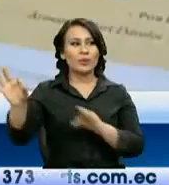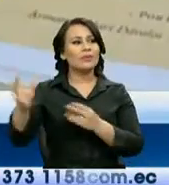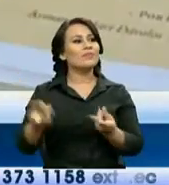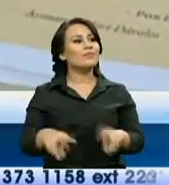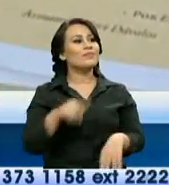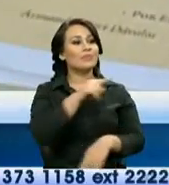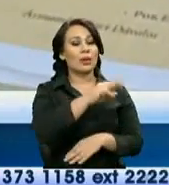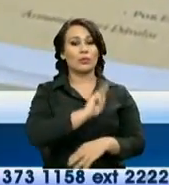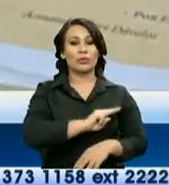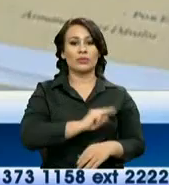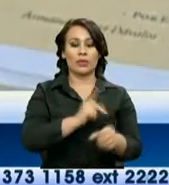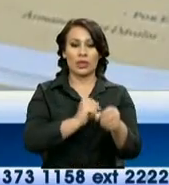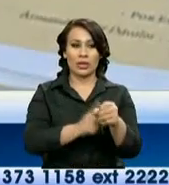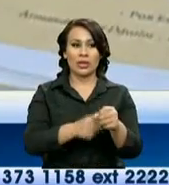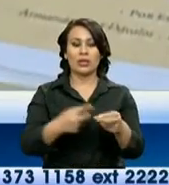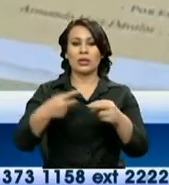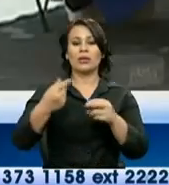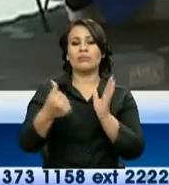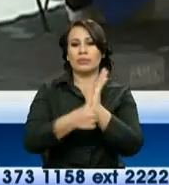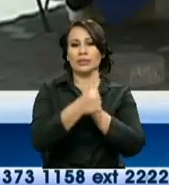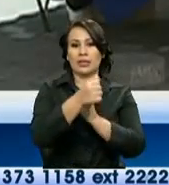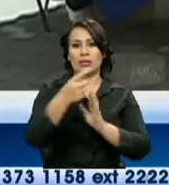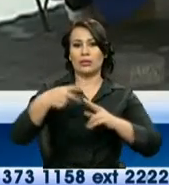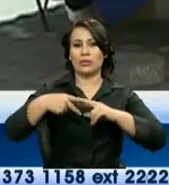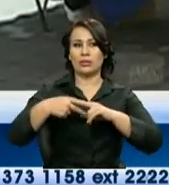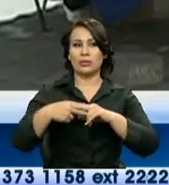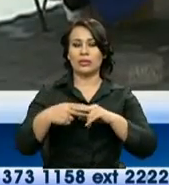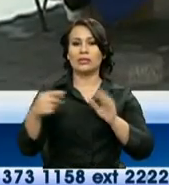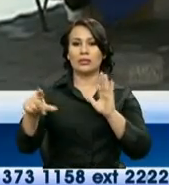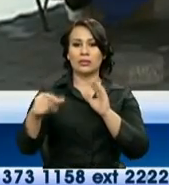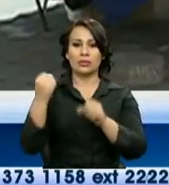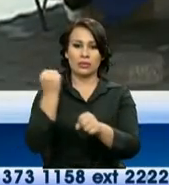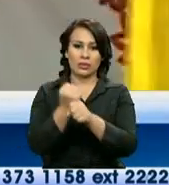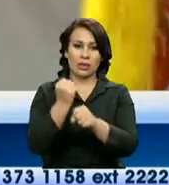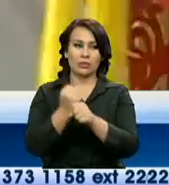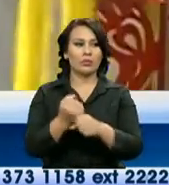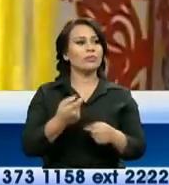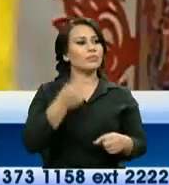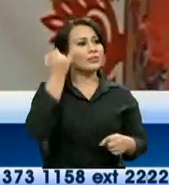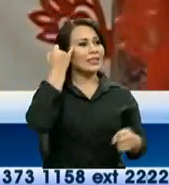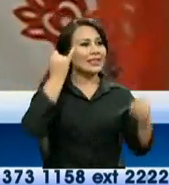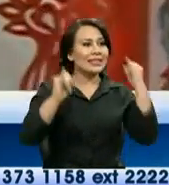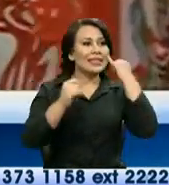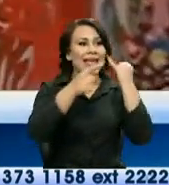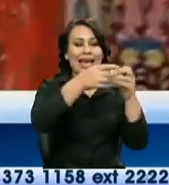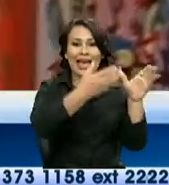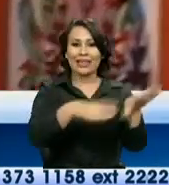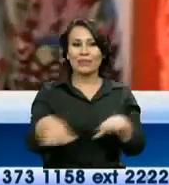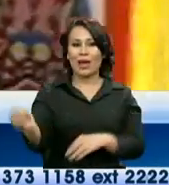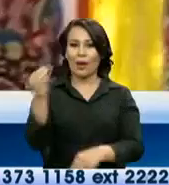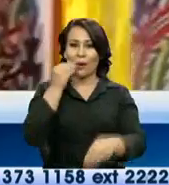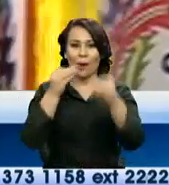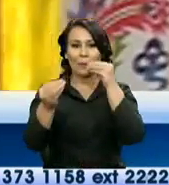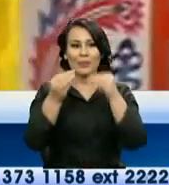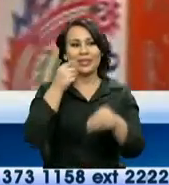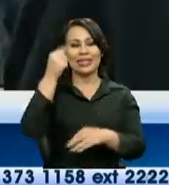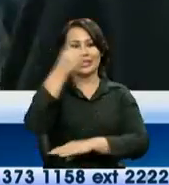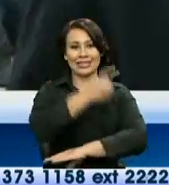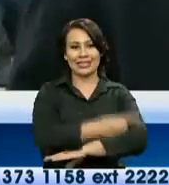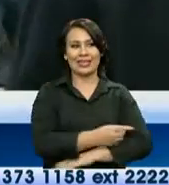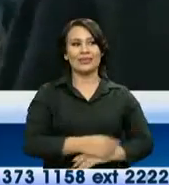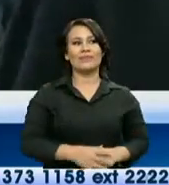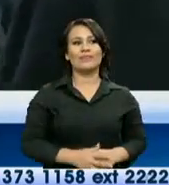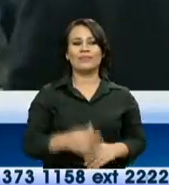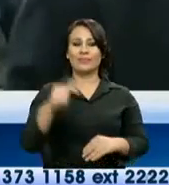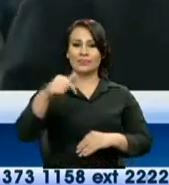Quito y el Ministerio de Relaciones Exteriores y Movilidad Humana organizaron el Festival Artístico y Gastronómico por este día. En realidad es un día